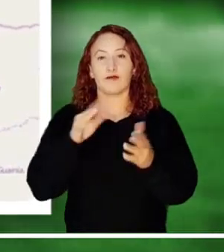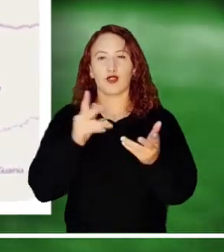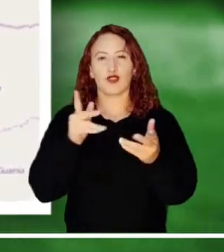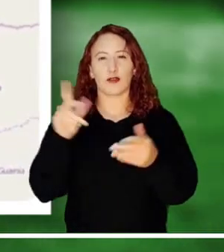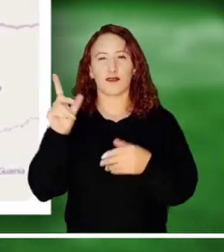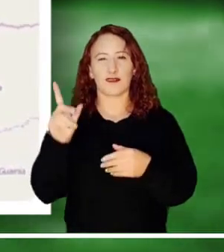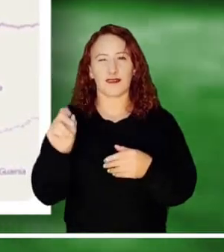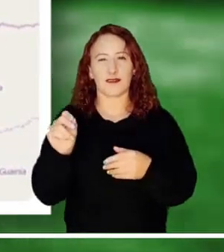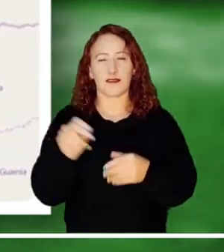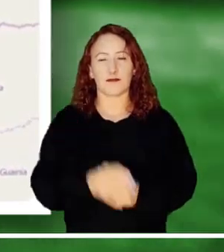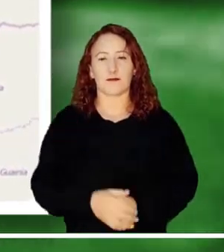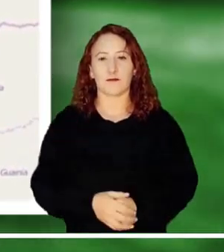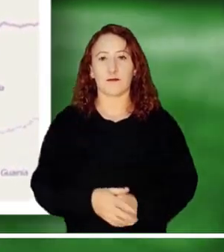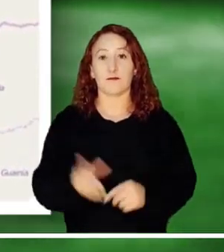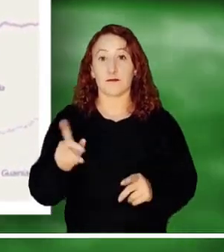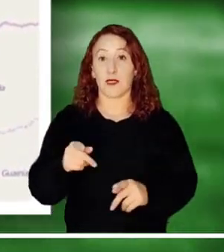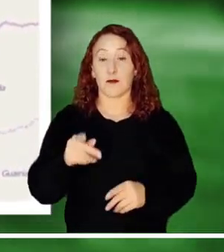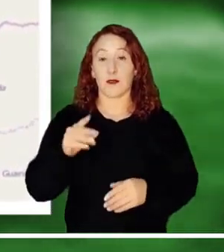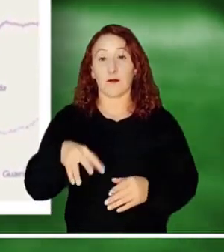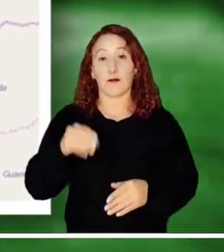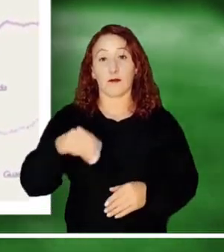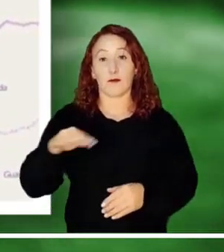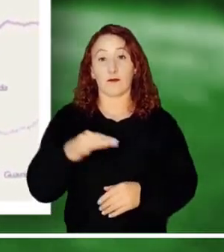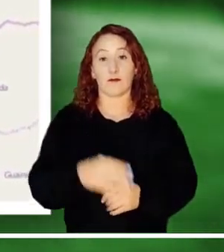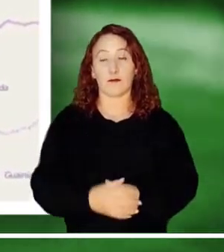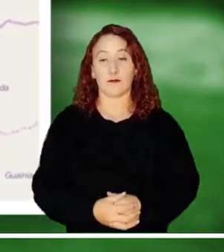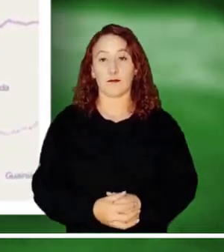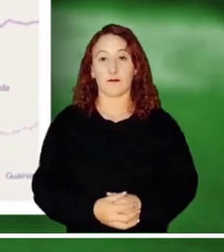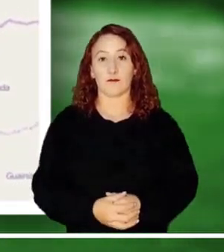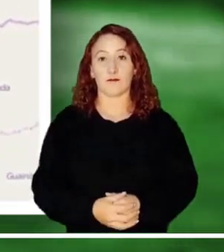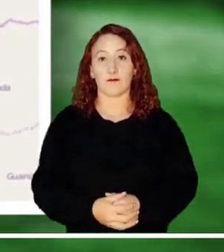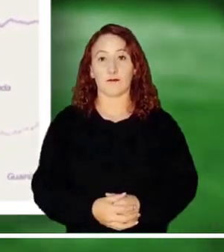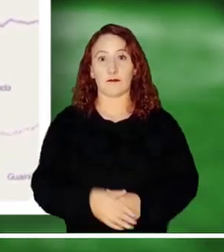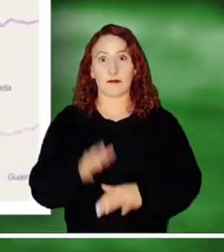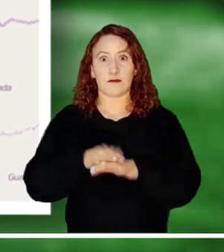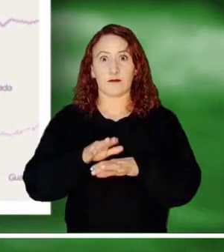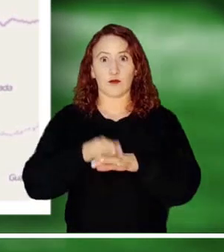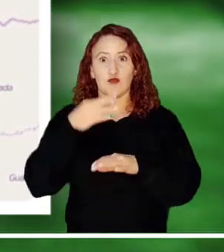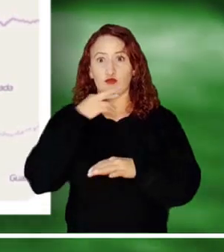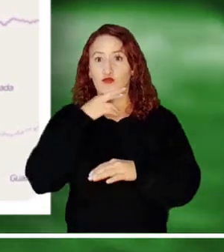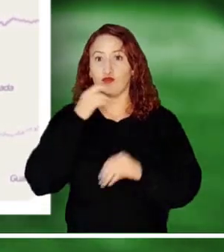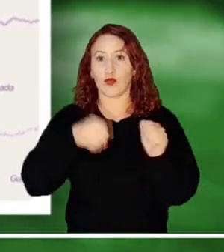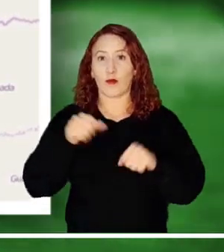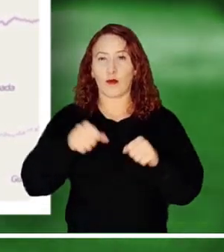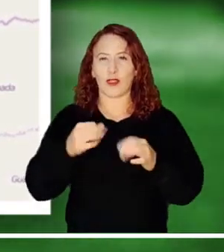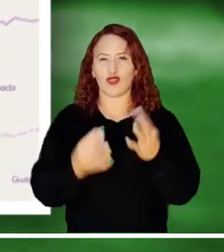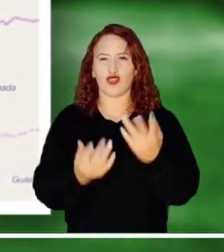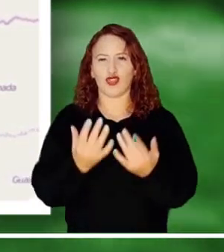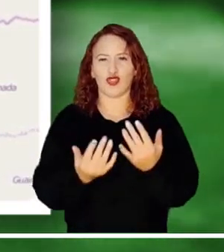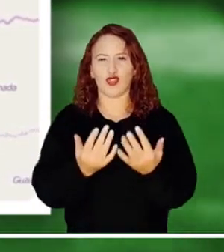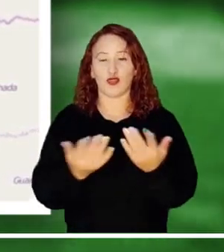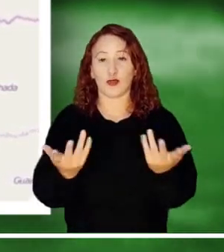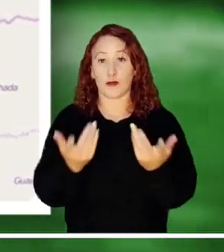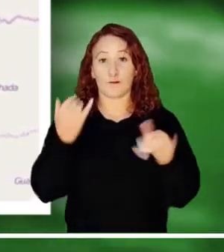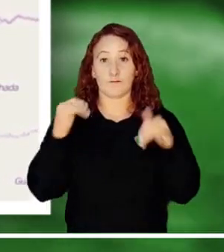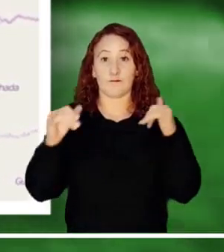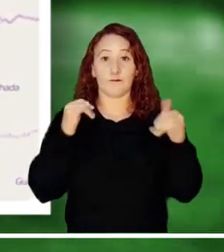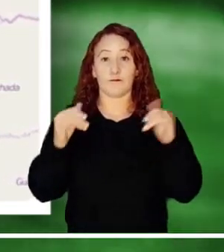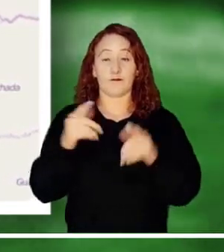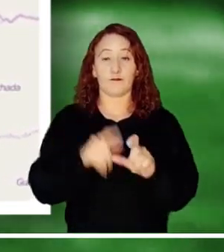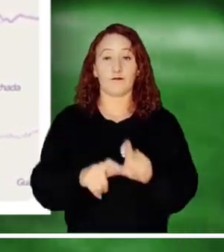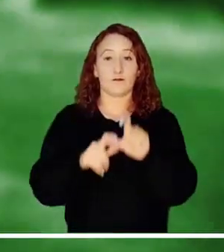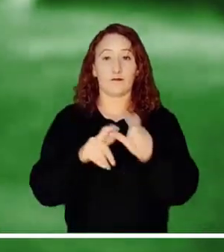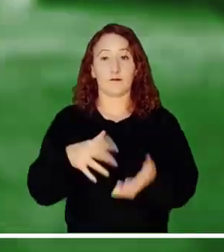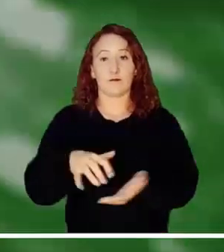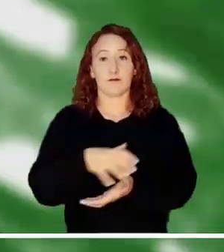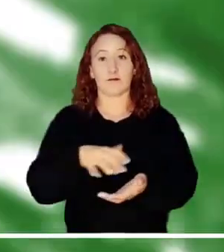San Jorge. Atención a los niveles altos del río Magdalena, especialmente en Tamalameque y Gamarra, en Cesar, así como en el Banco